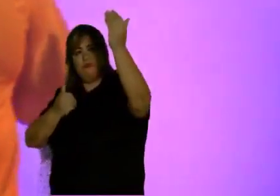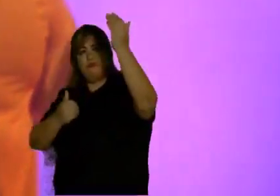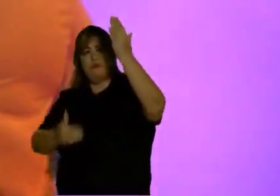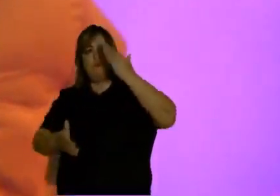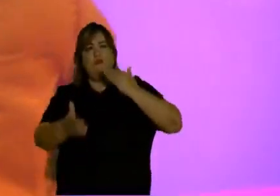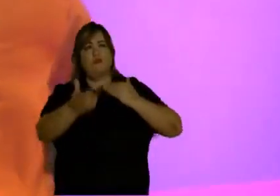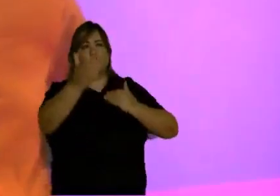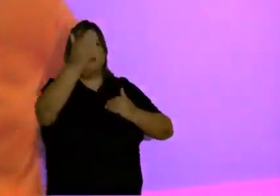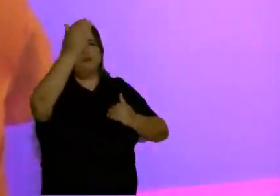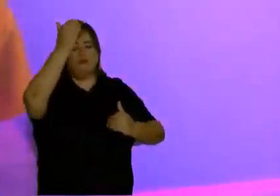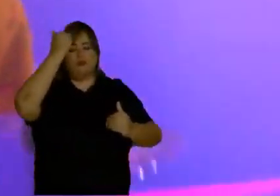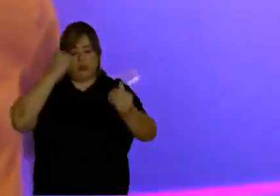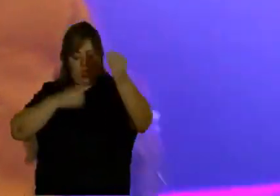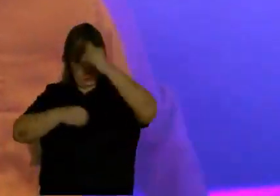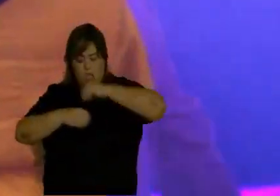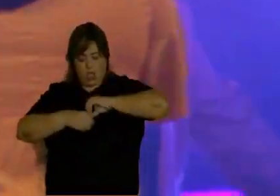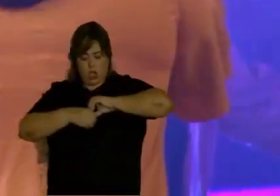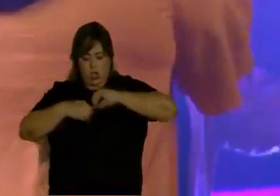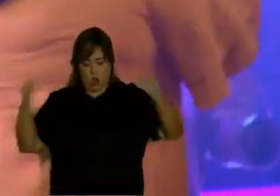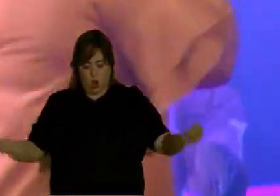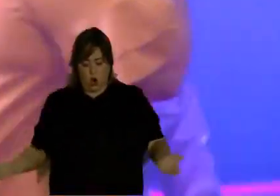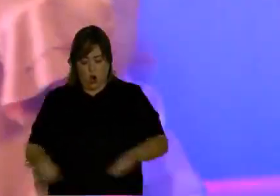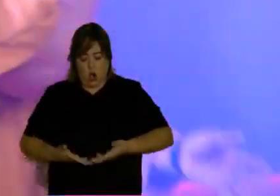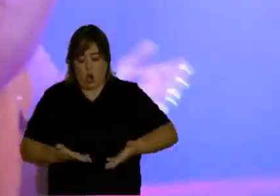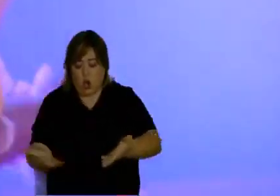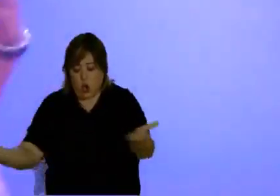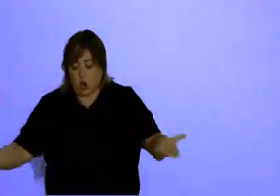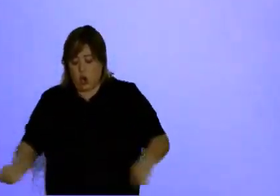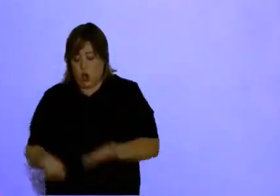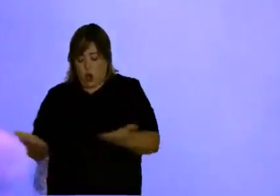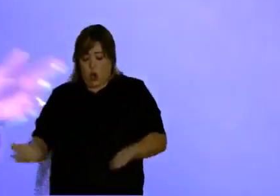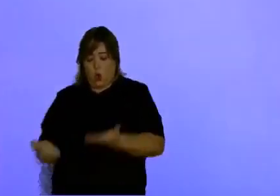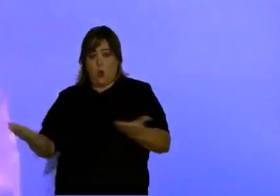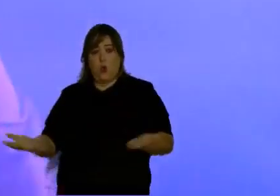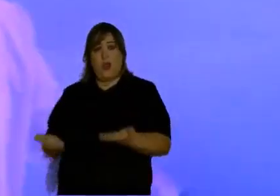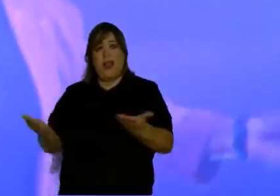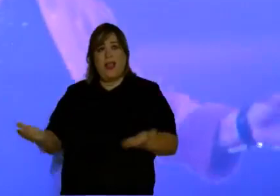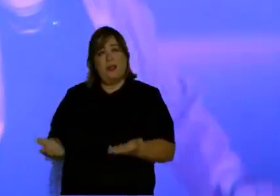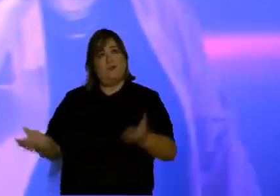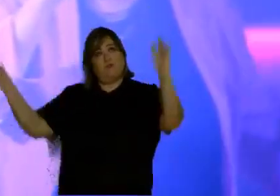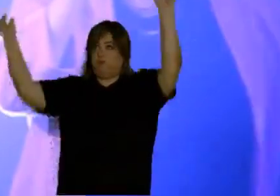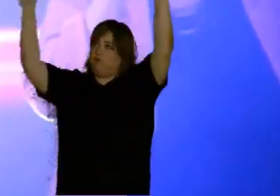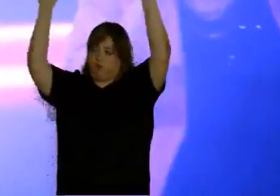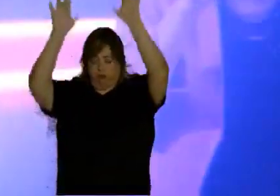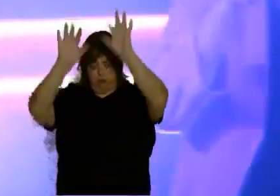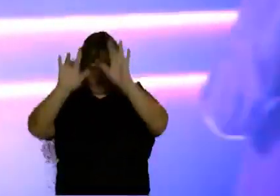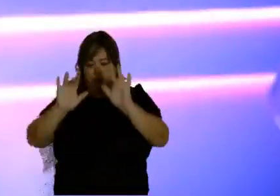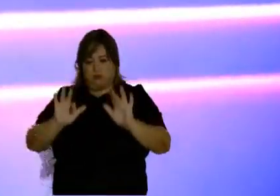Llenaste el lugar.